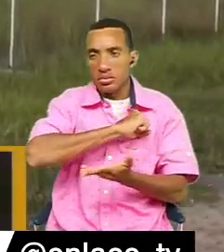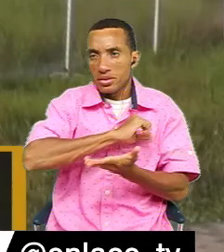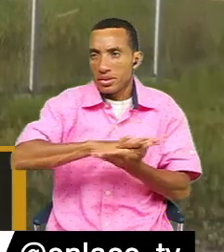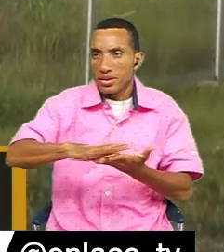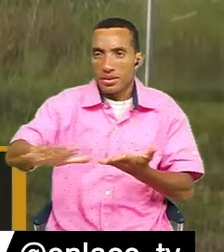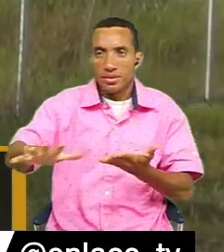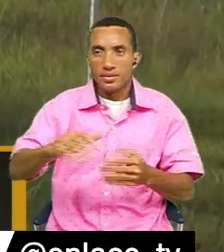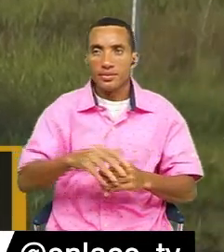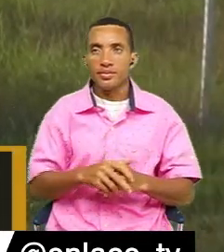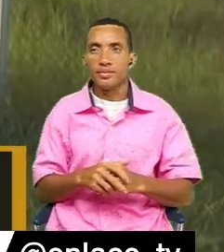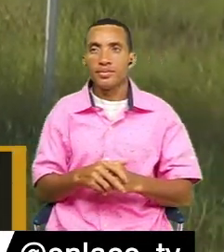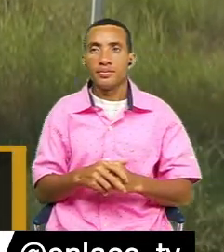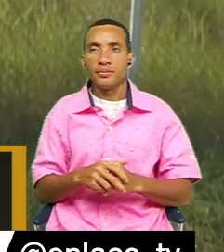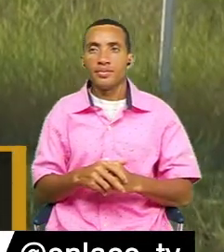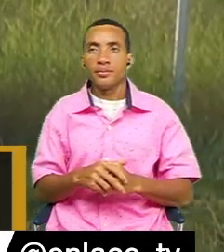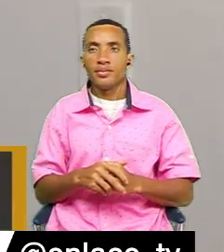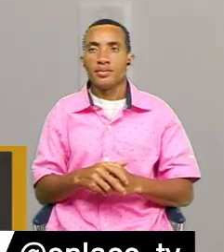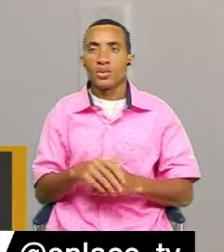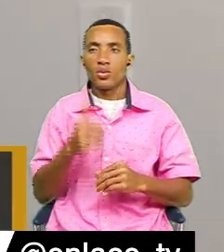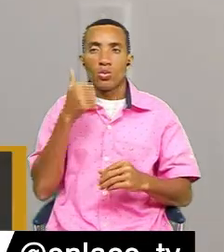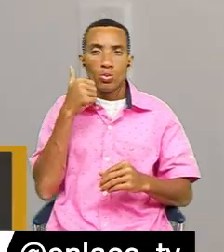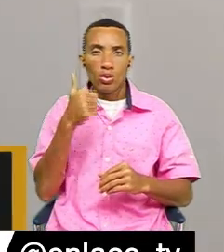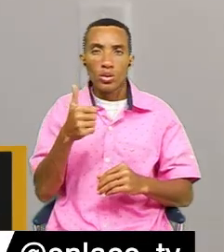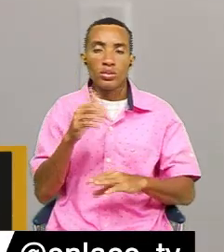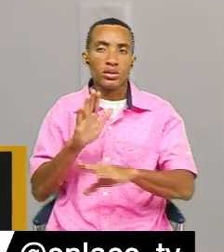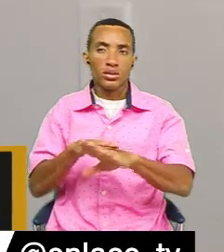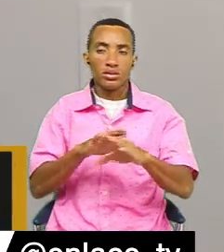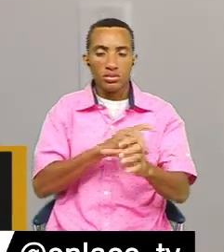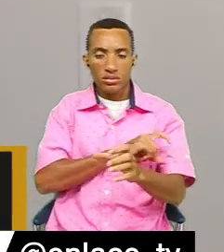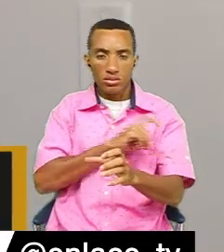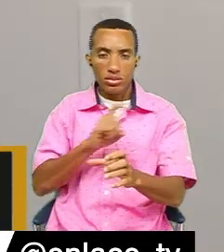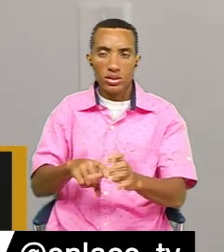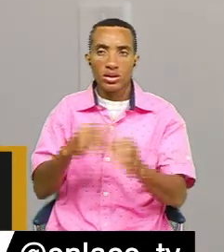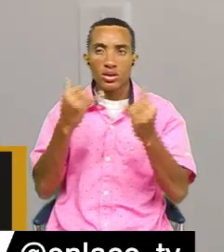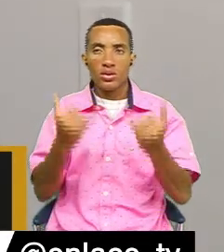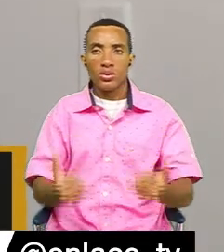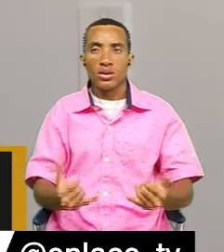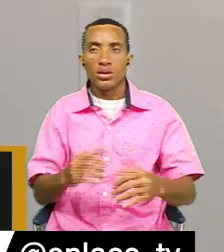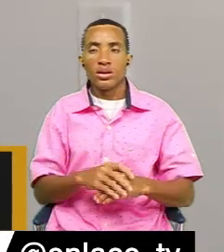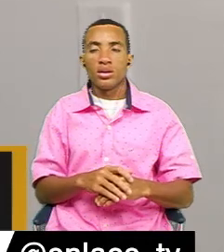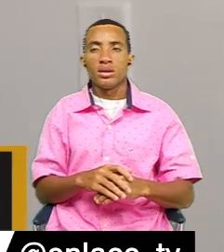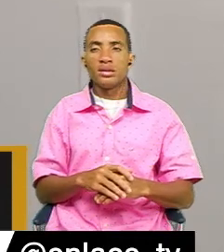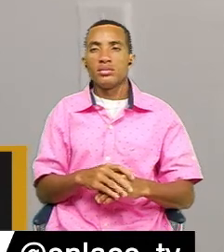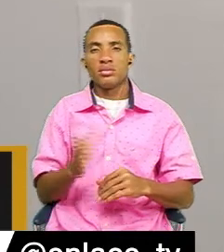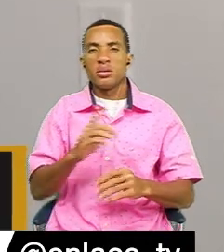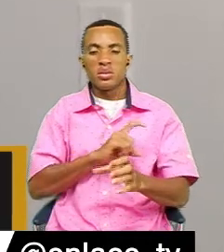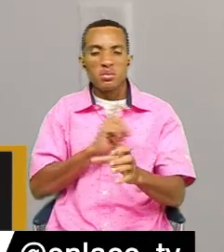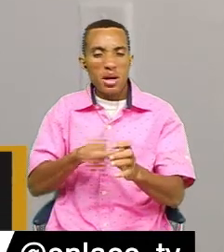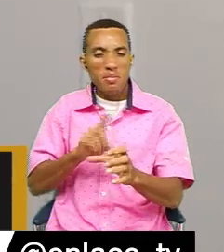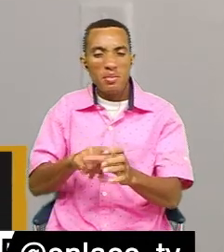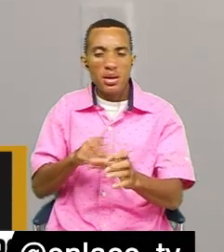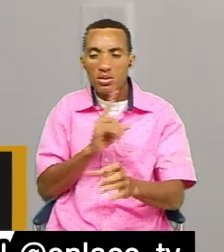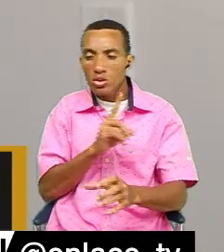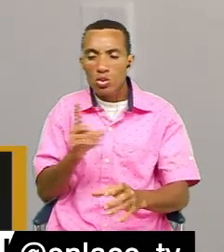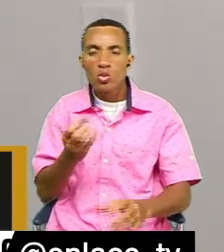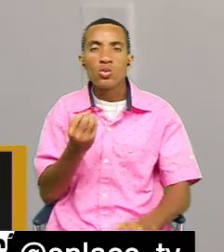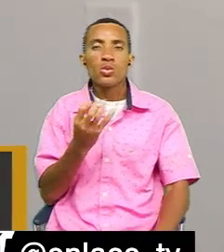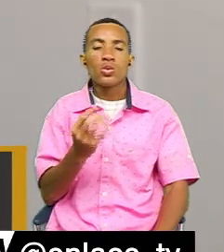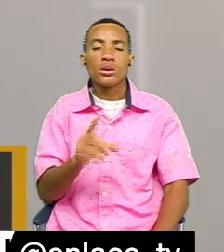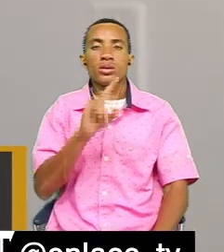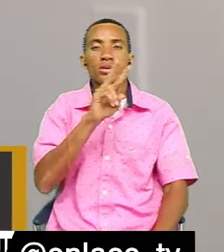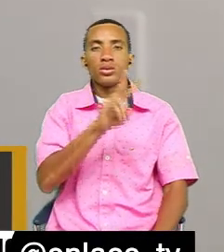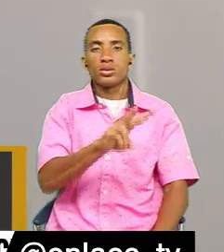que... Vamos muy bien en el tema de las matrículas. En estos momentos llevamos alrededor de unas 250 inscripciones, solamente con